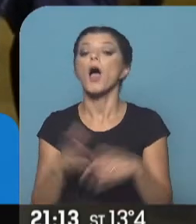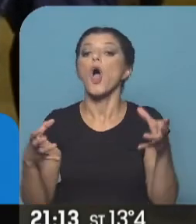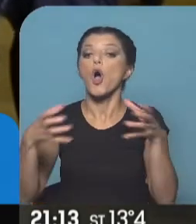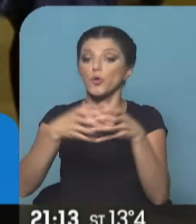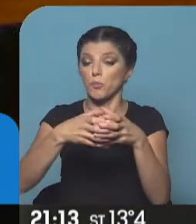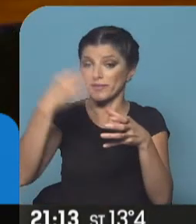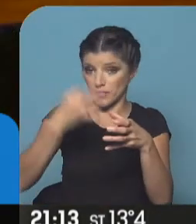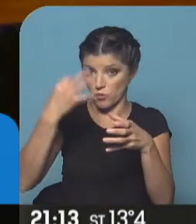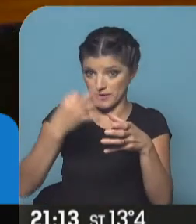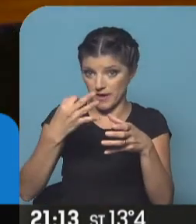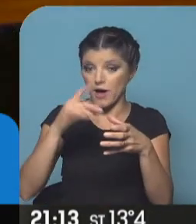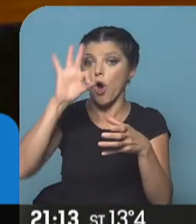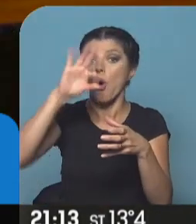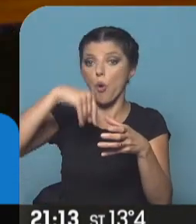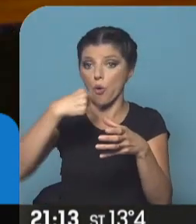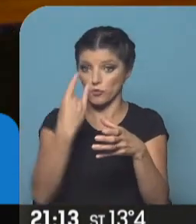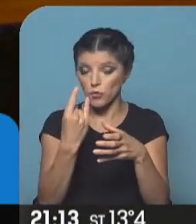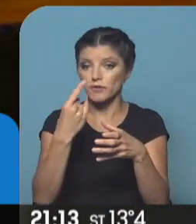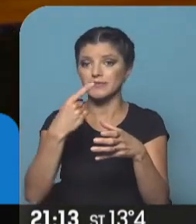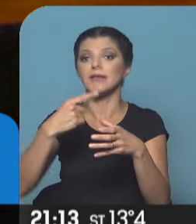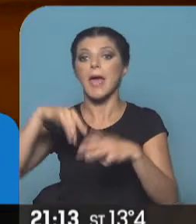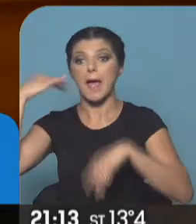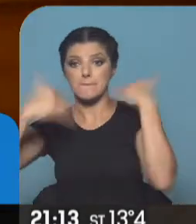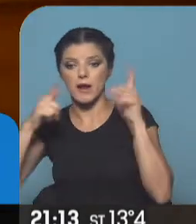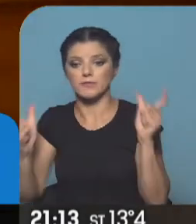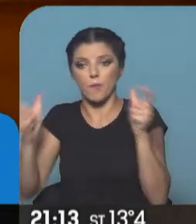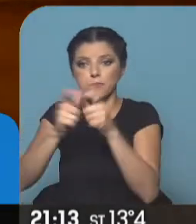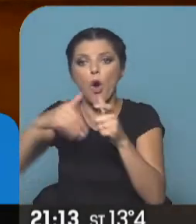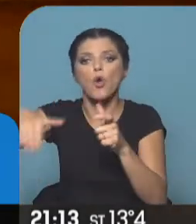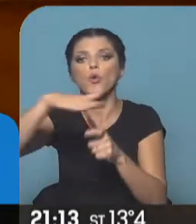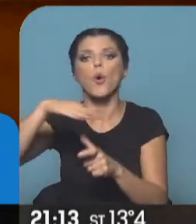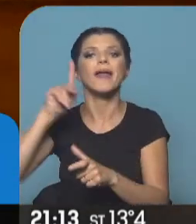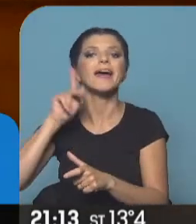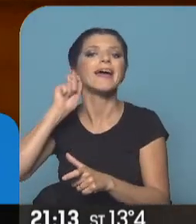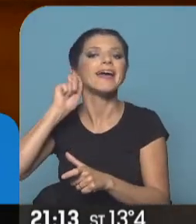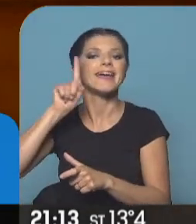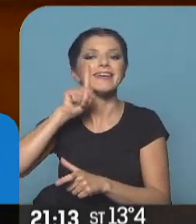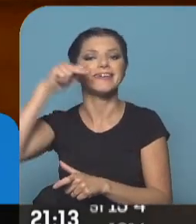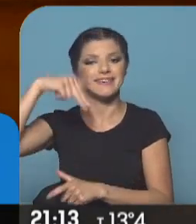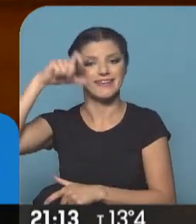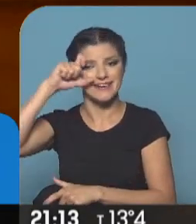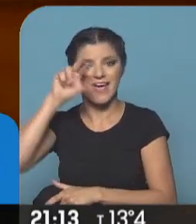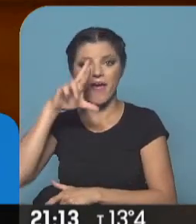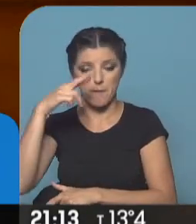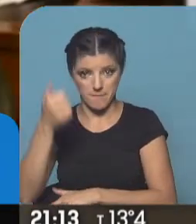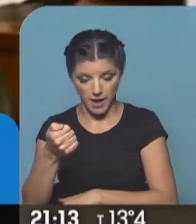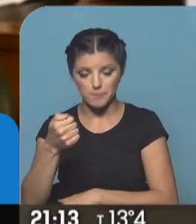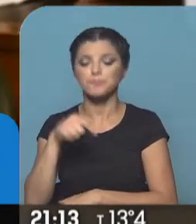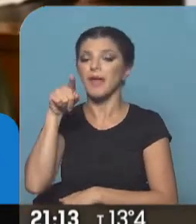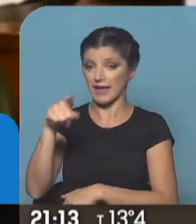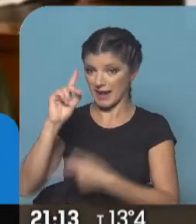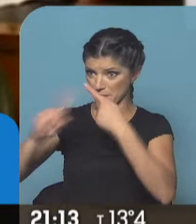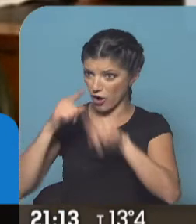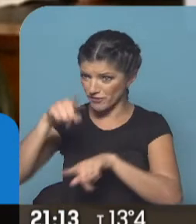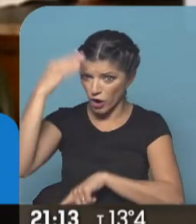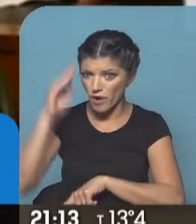ONU se reunió de urgencia en Ginebra. Allí el embajador norcoreano en Suiza, Han Tae-sing, condenó la